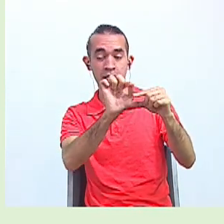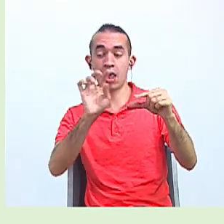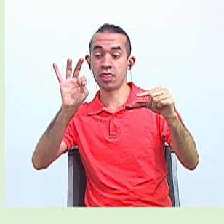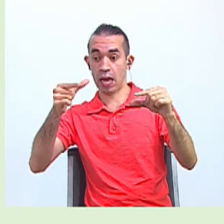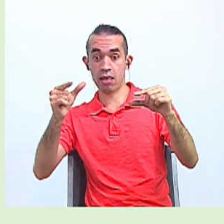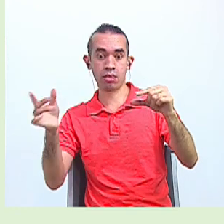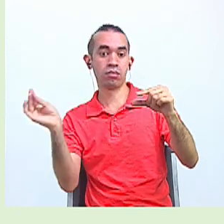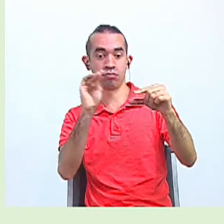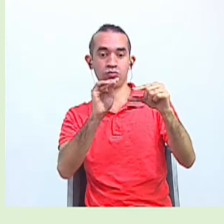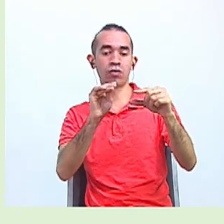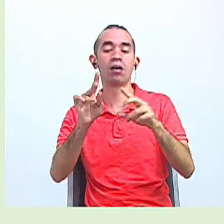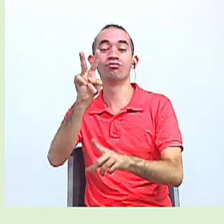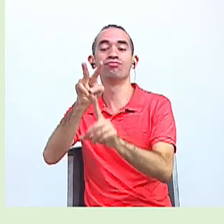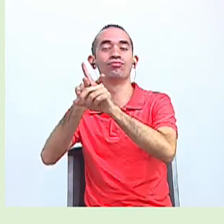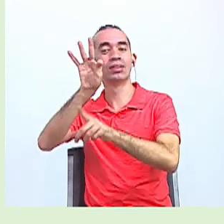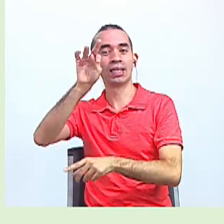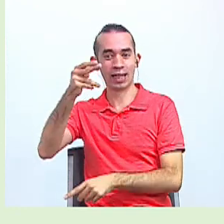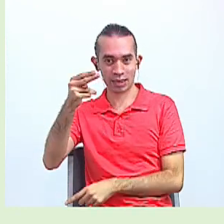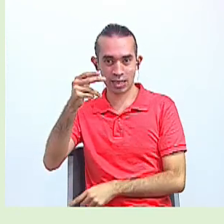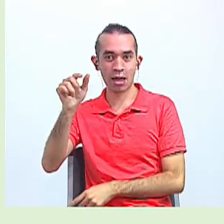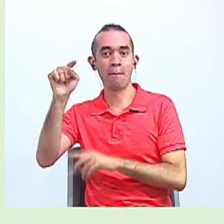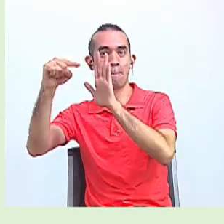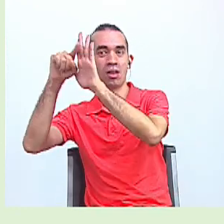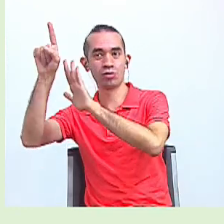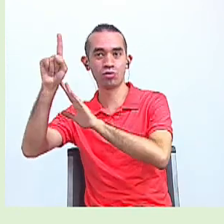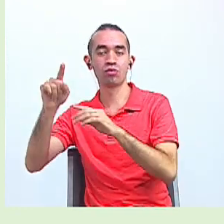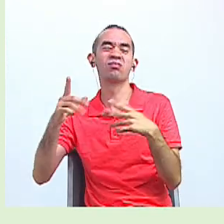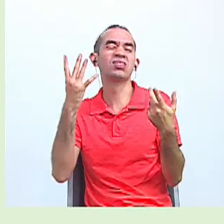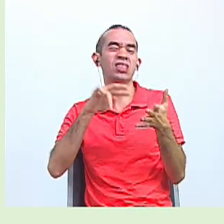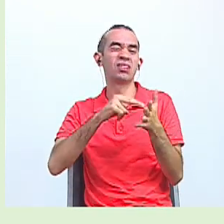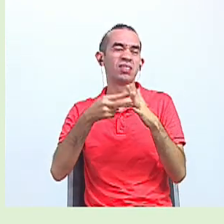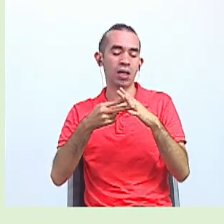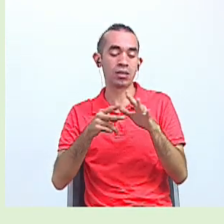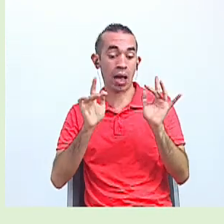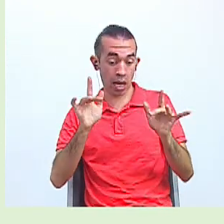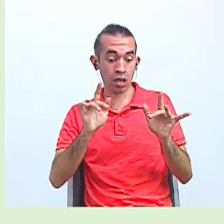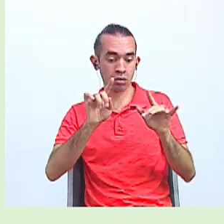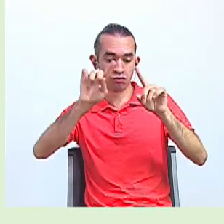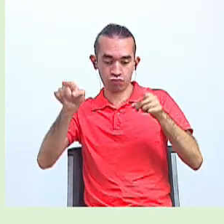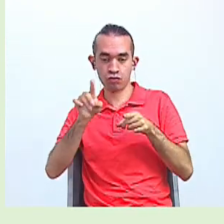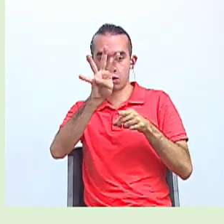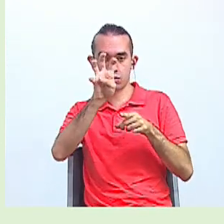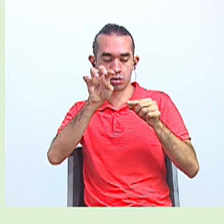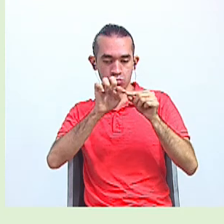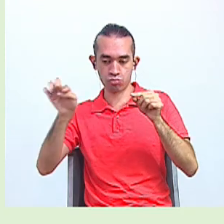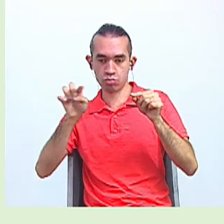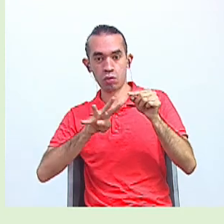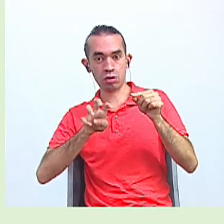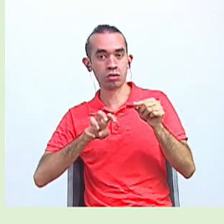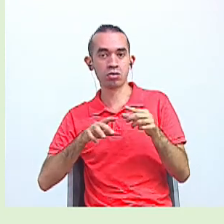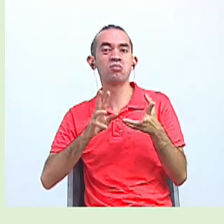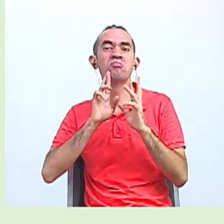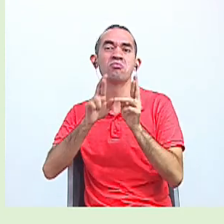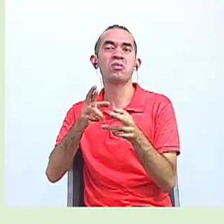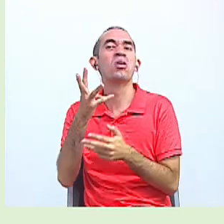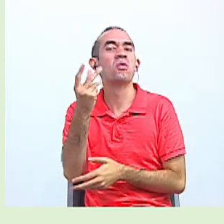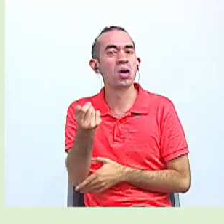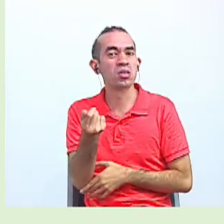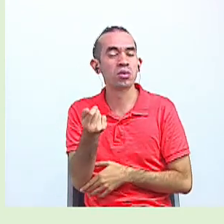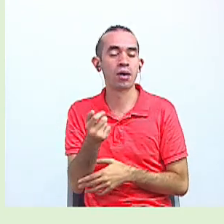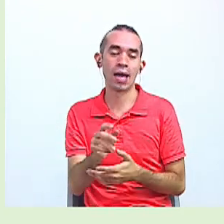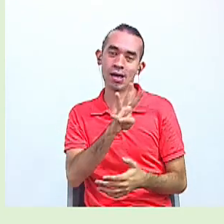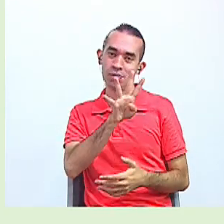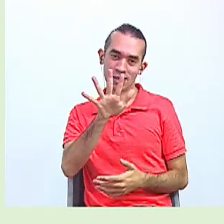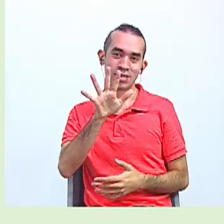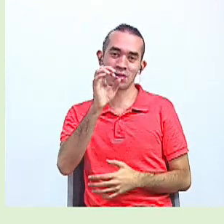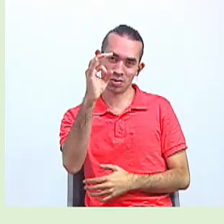entre 400. 400 metros entre 400 metros. ¿Cuánto entonces nos da el valor del ángulo?